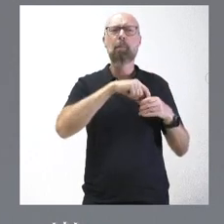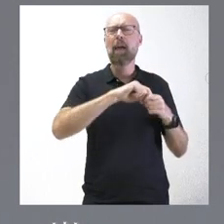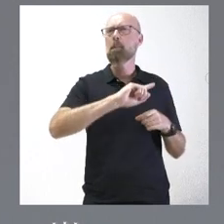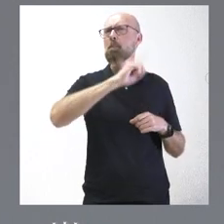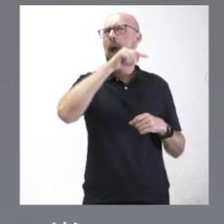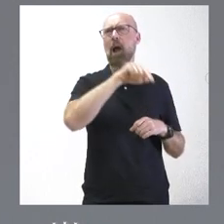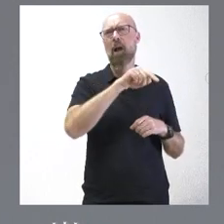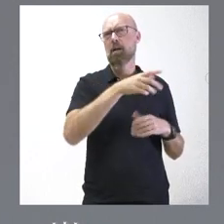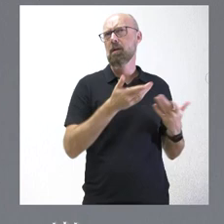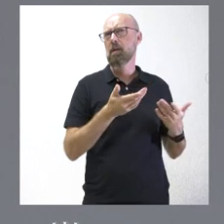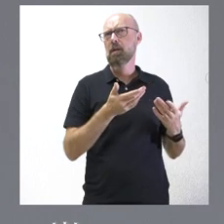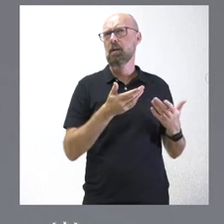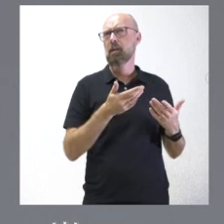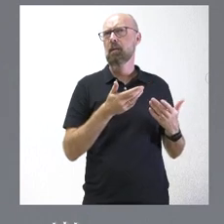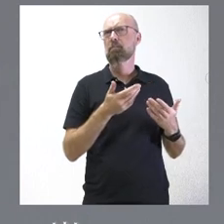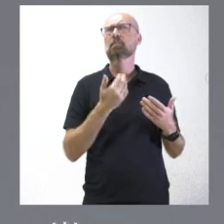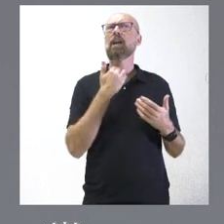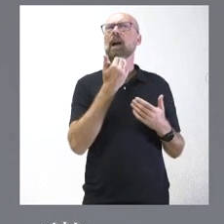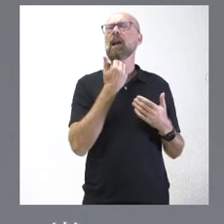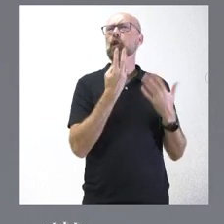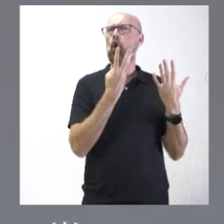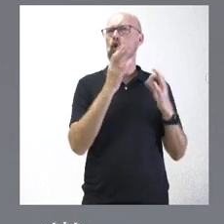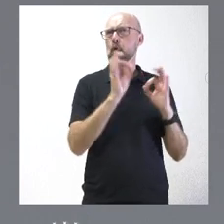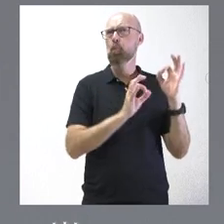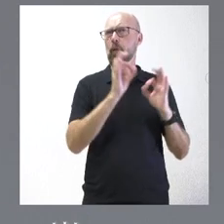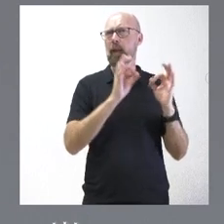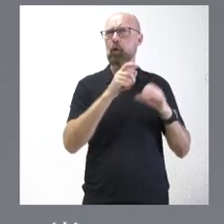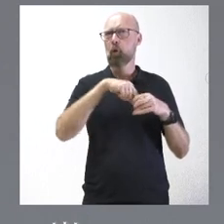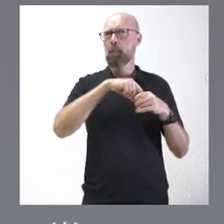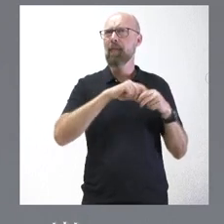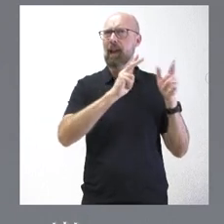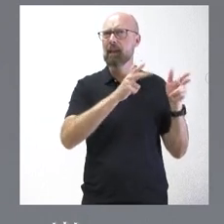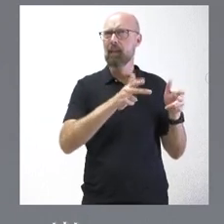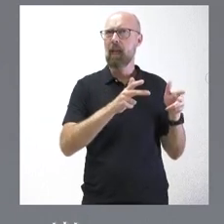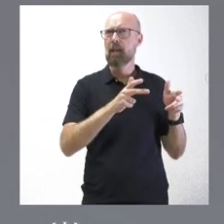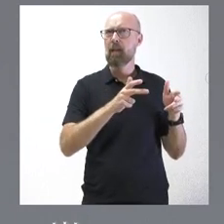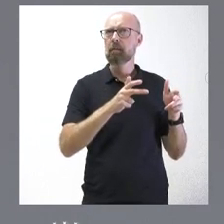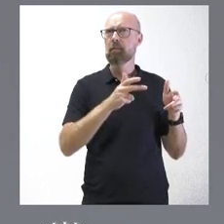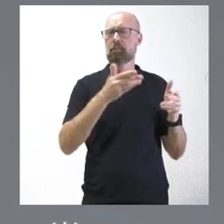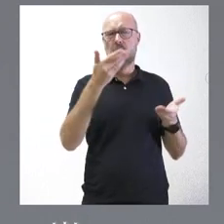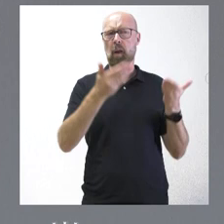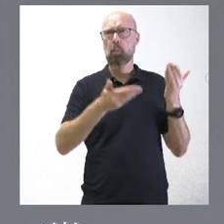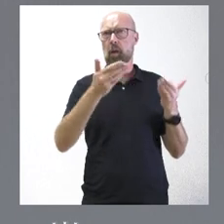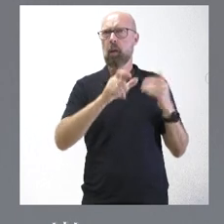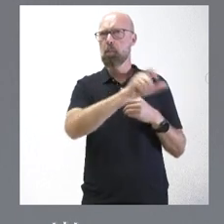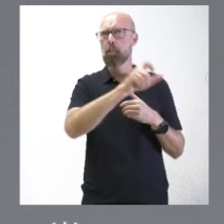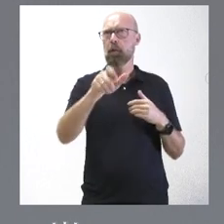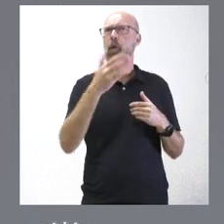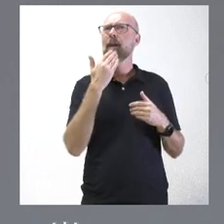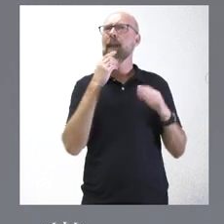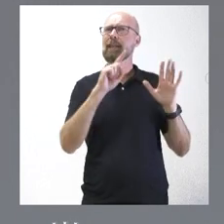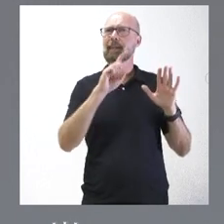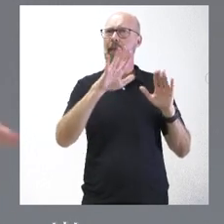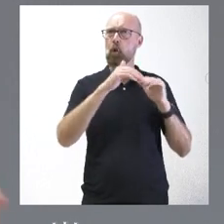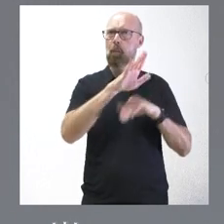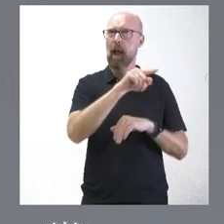cerca del 8% de plazas residenciales con respecto a la población mayor de 65 años